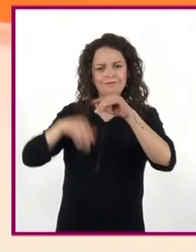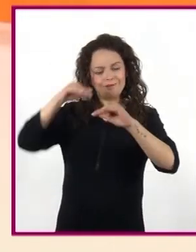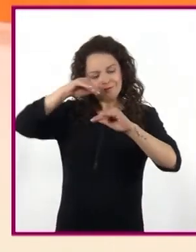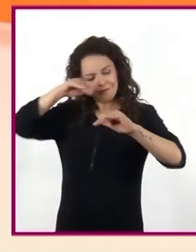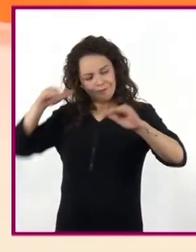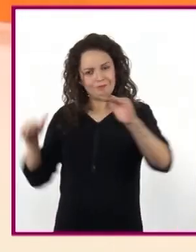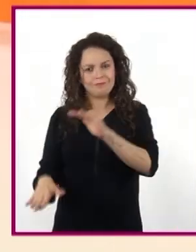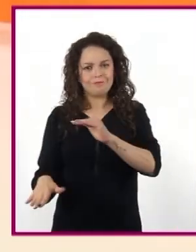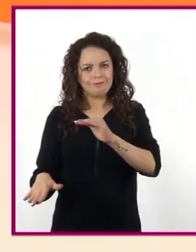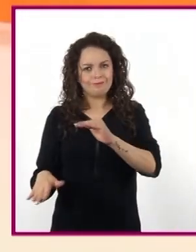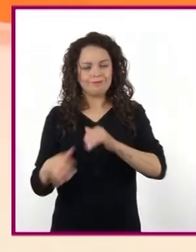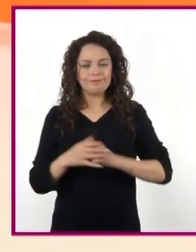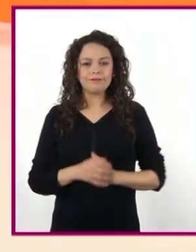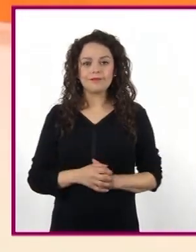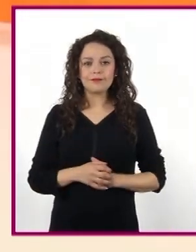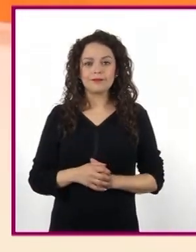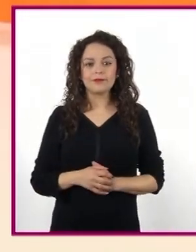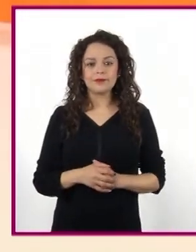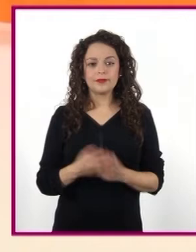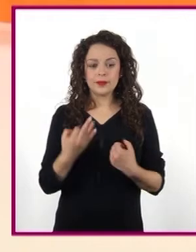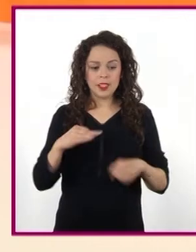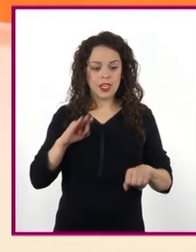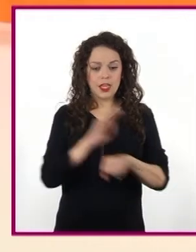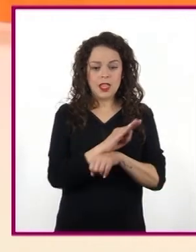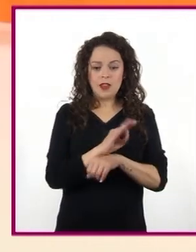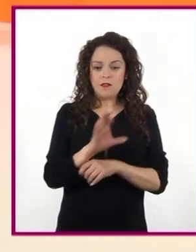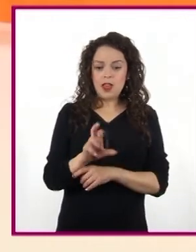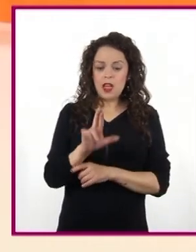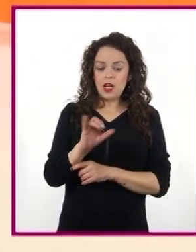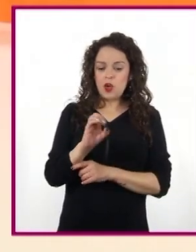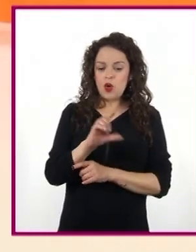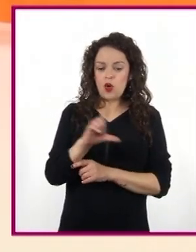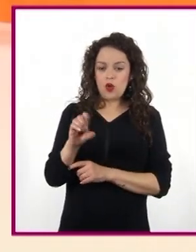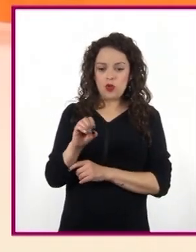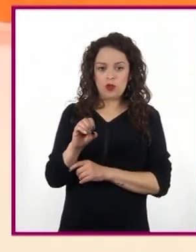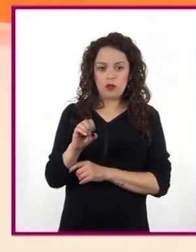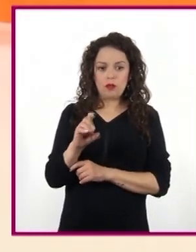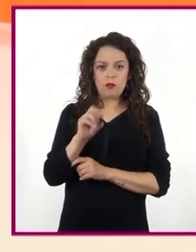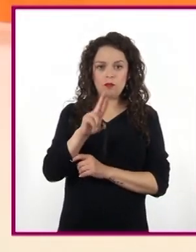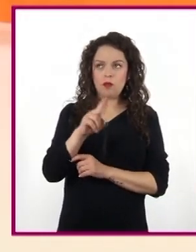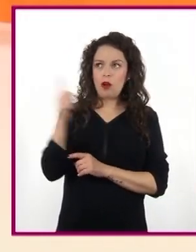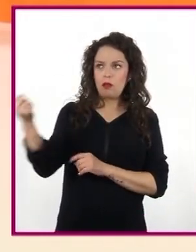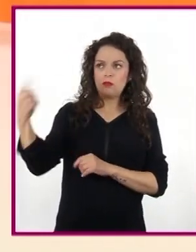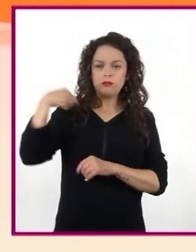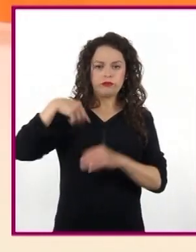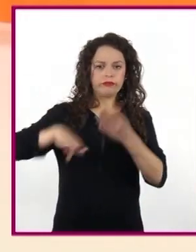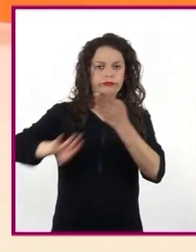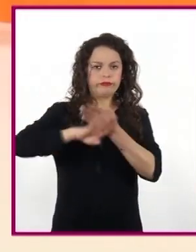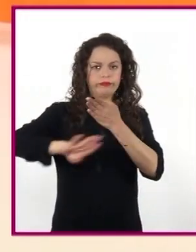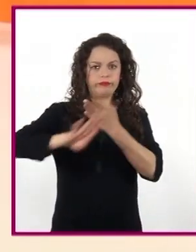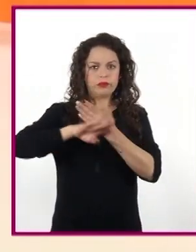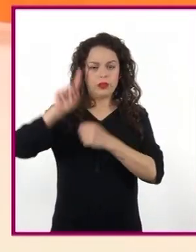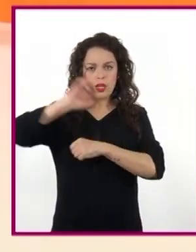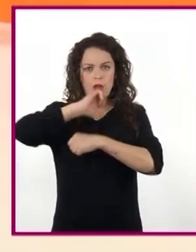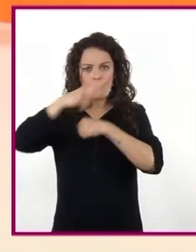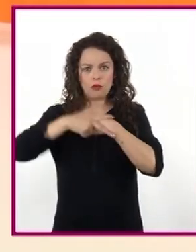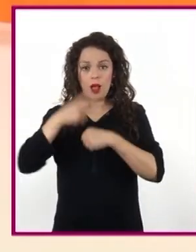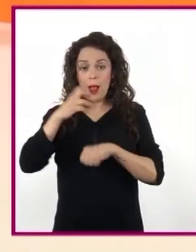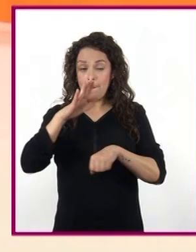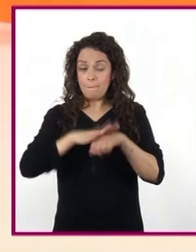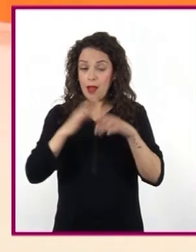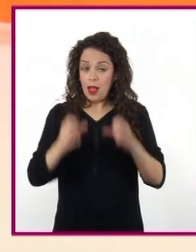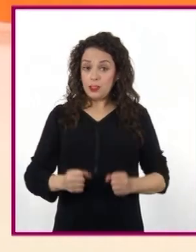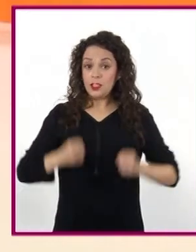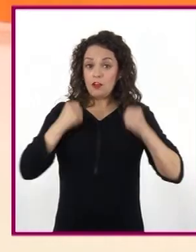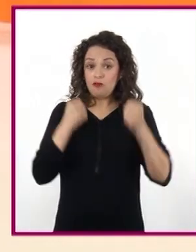sometidos. La defensa del criollo ante la calumnia europea les llevará paulatinamente a reforzar en su